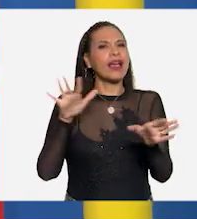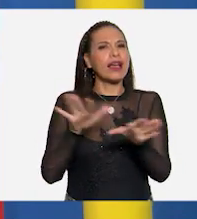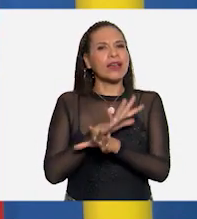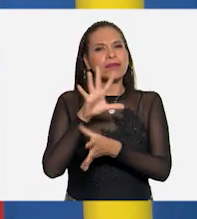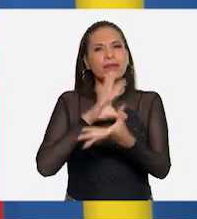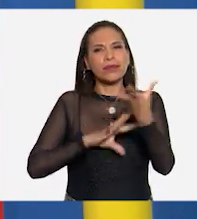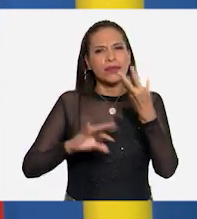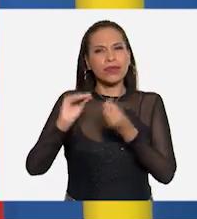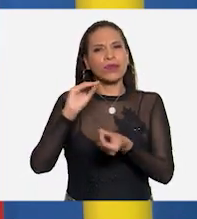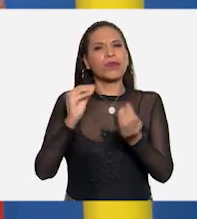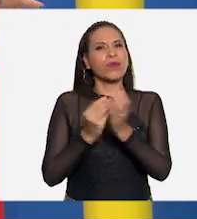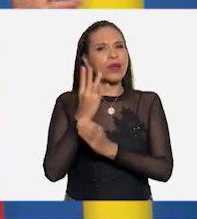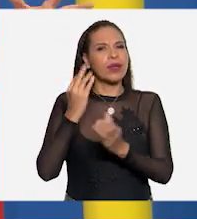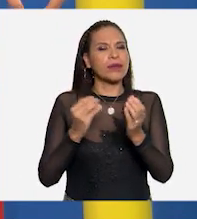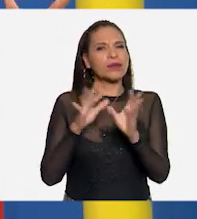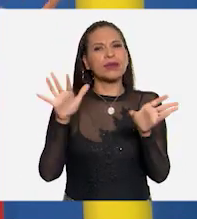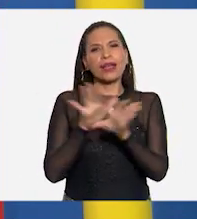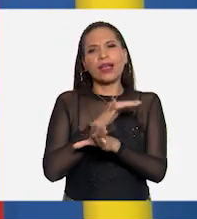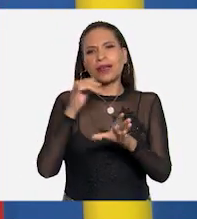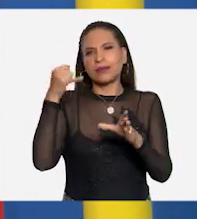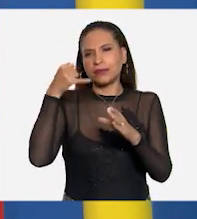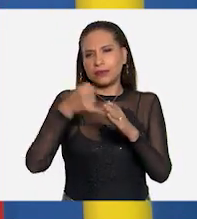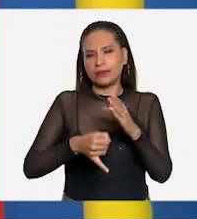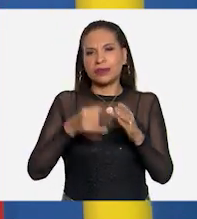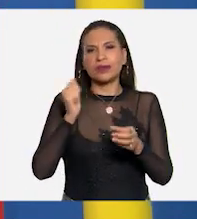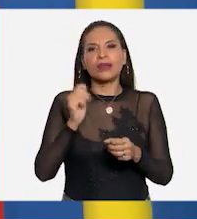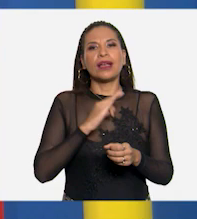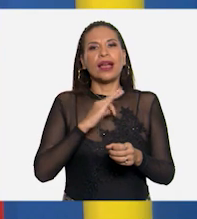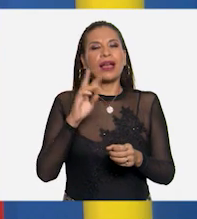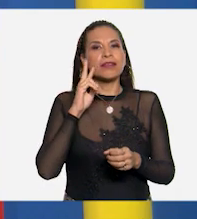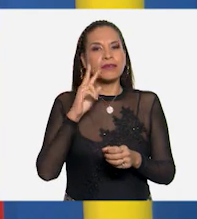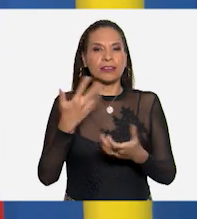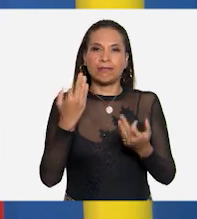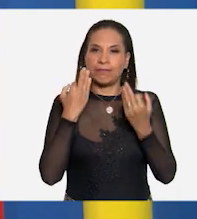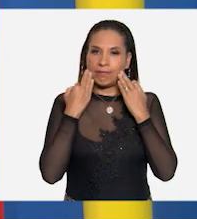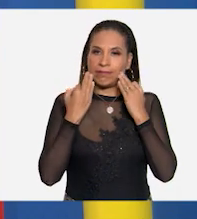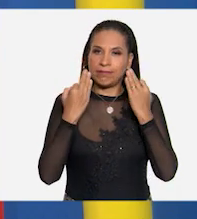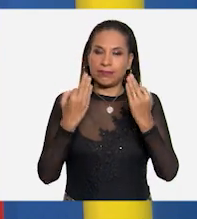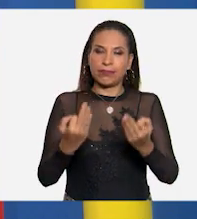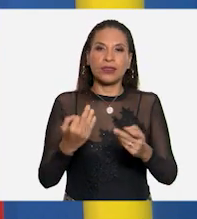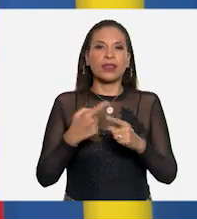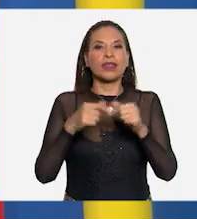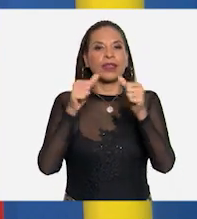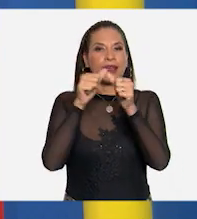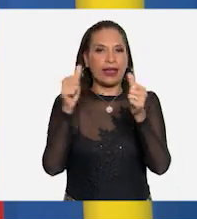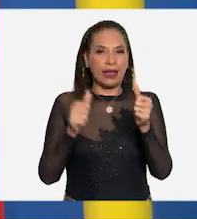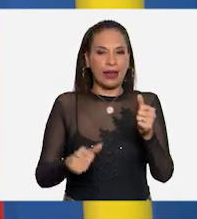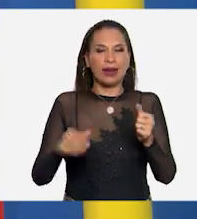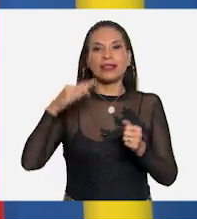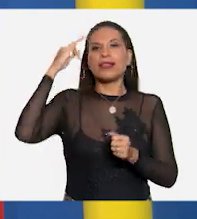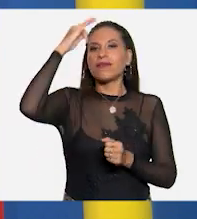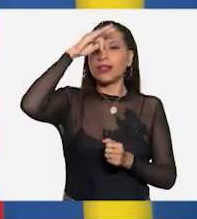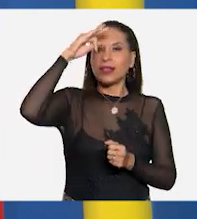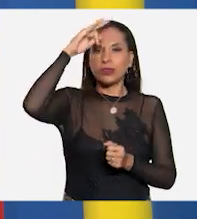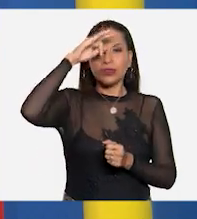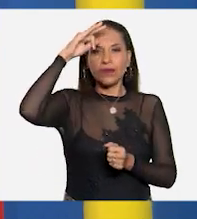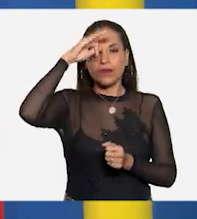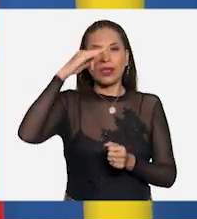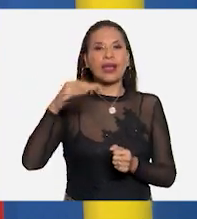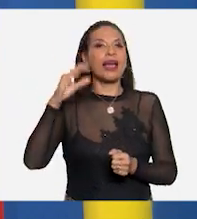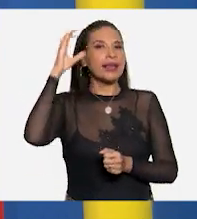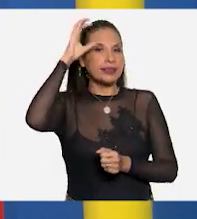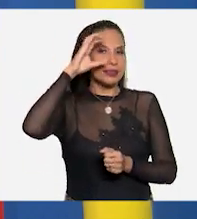de resurgimiento, de cambios profundos que se pusieron de manifiesto en las artes, la filosofía,